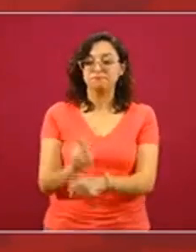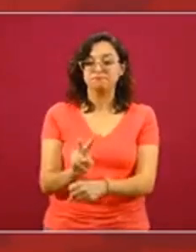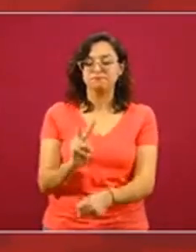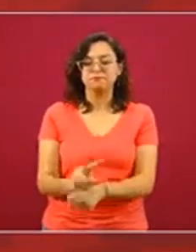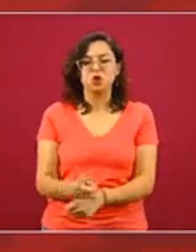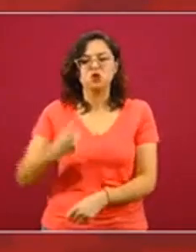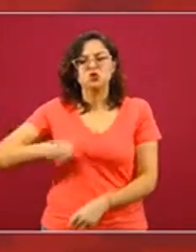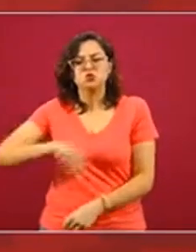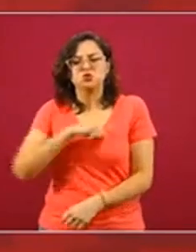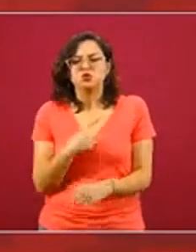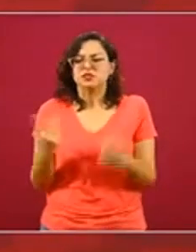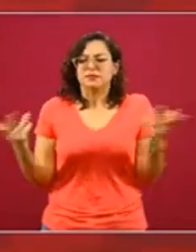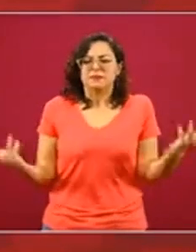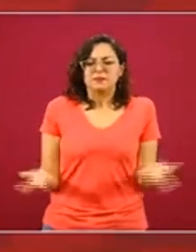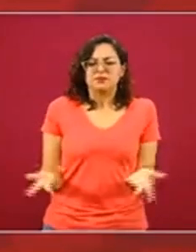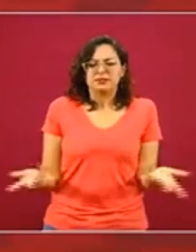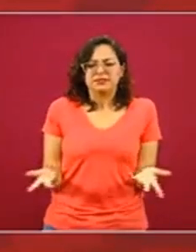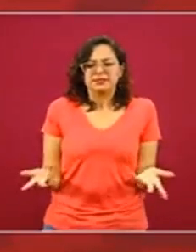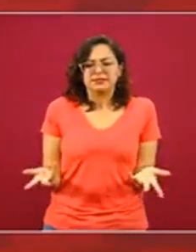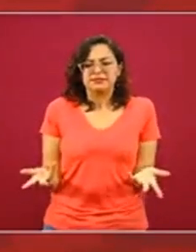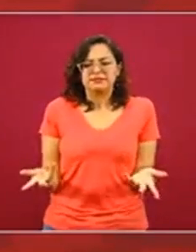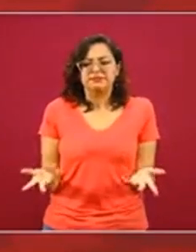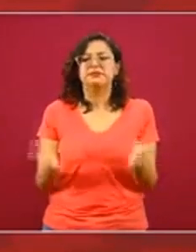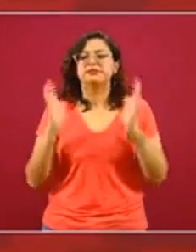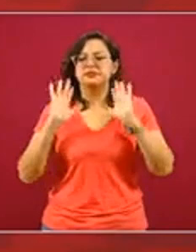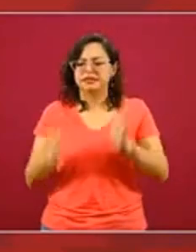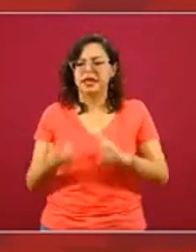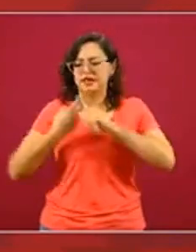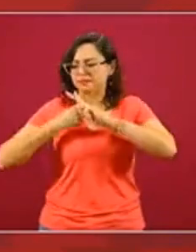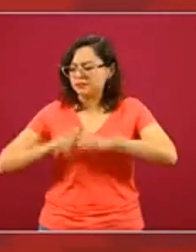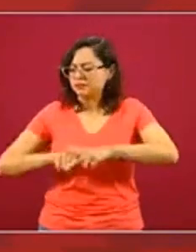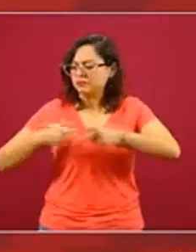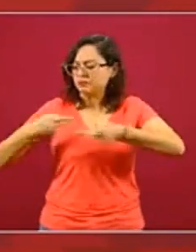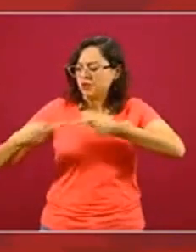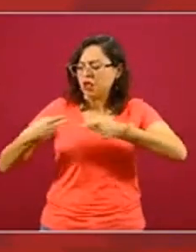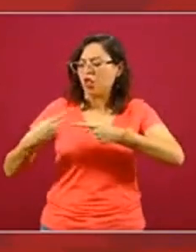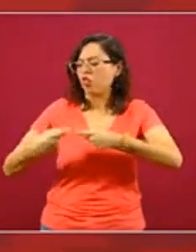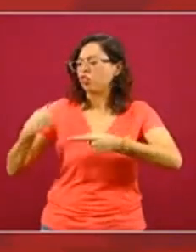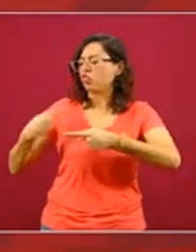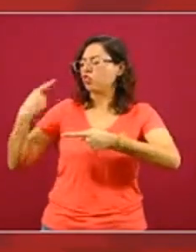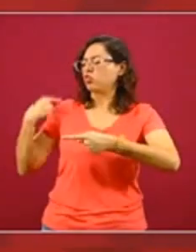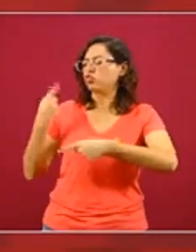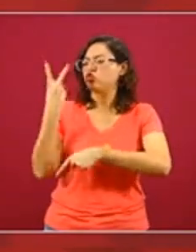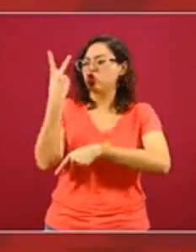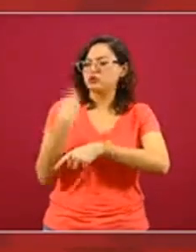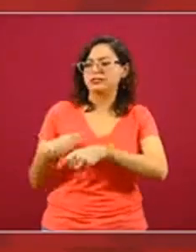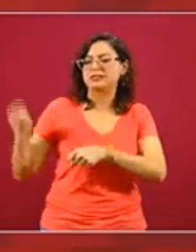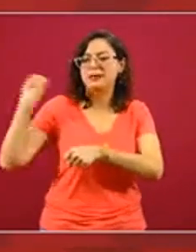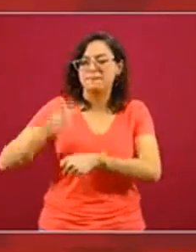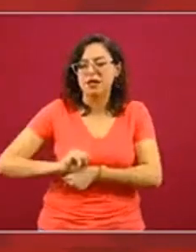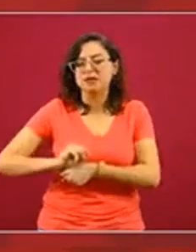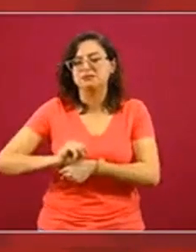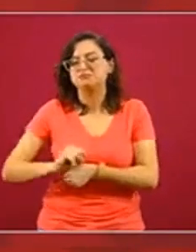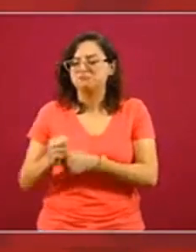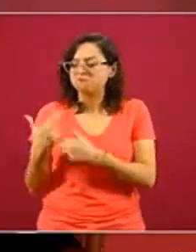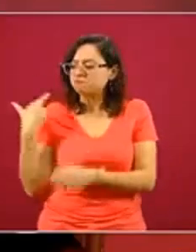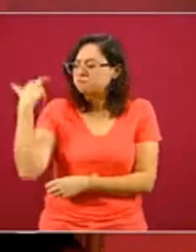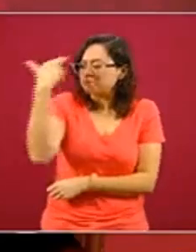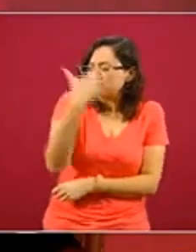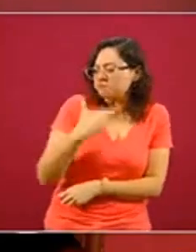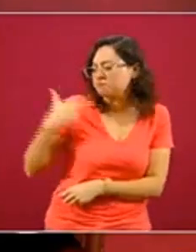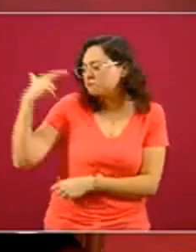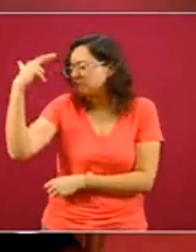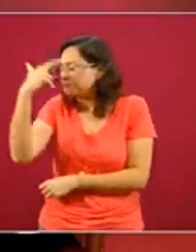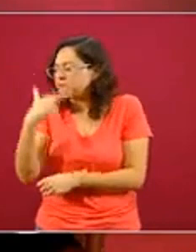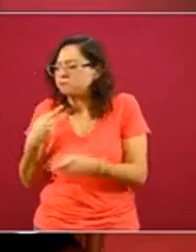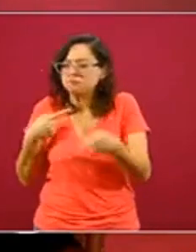hacer? Ya lo estamos trabajando. En las últimas 2 semanas en particular hemos estado revisando escenarios